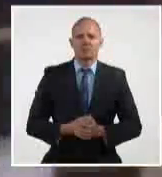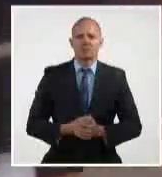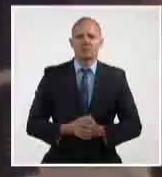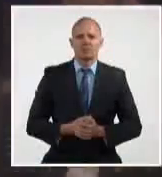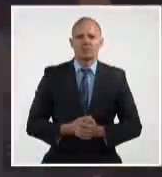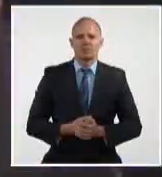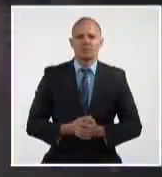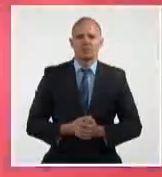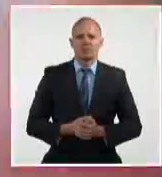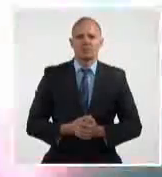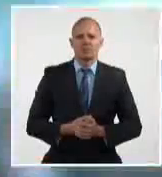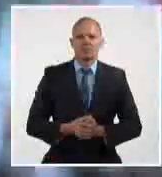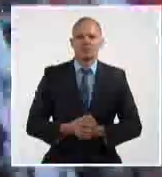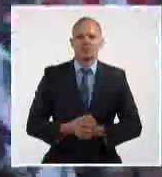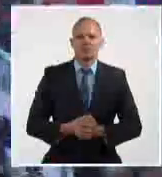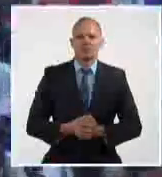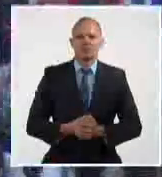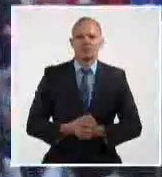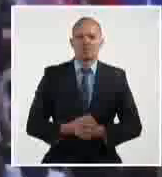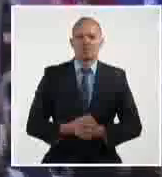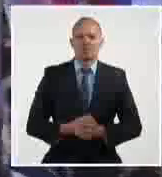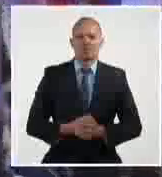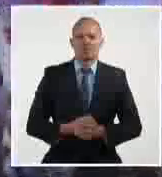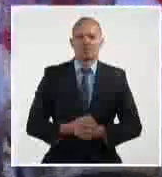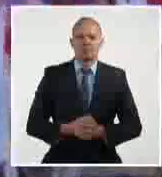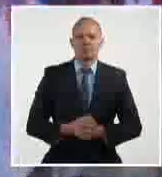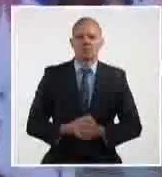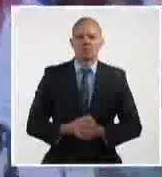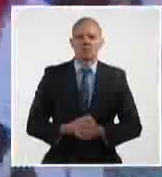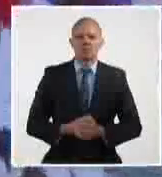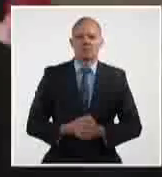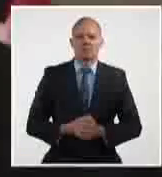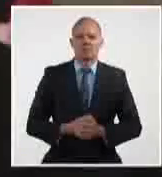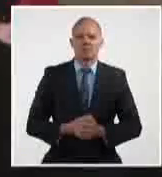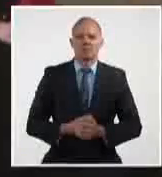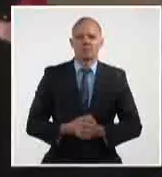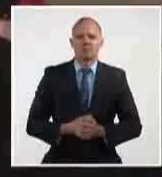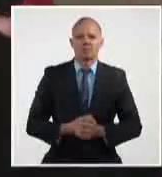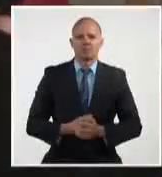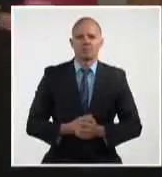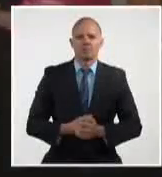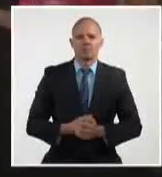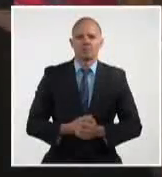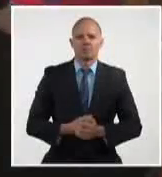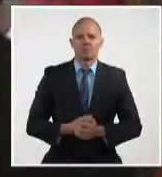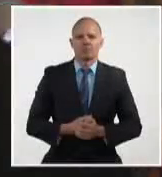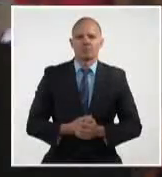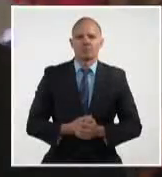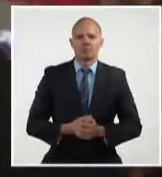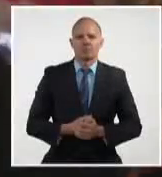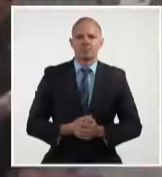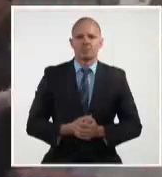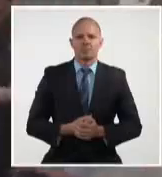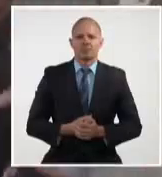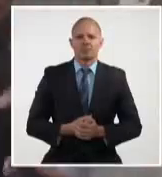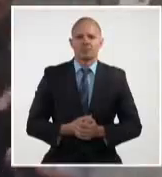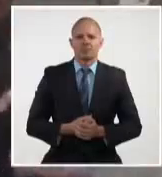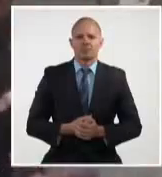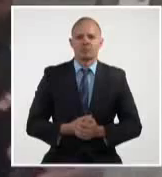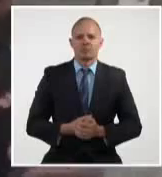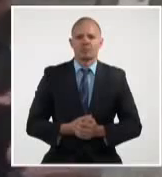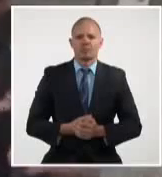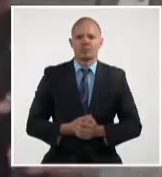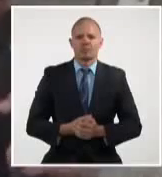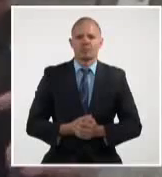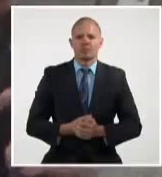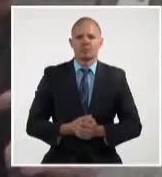celebrará comicios. En tanto, en Panamá la cita está pactada a mediados de 2024. Ese país despide el año con una victoria